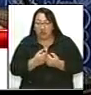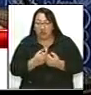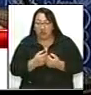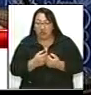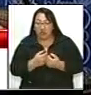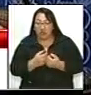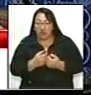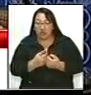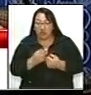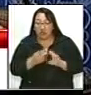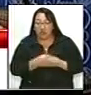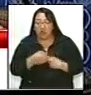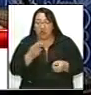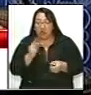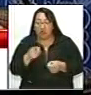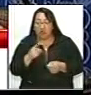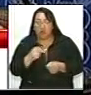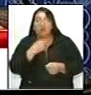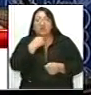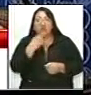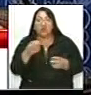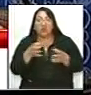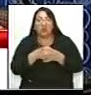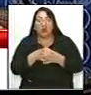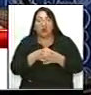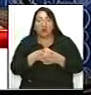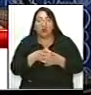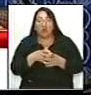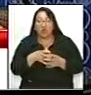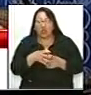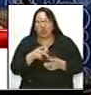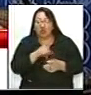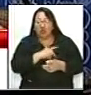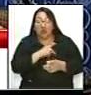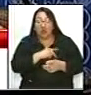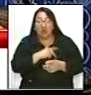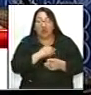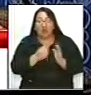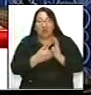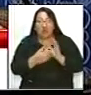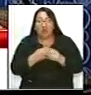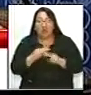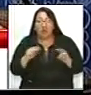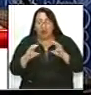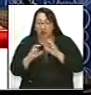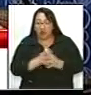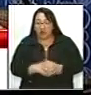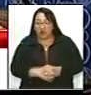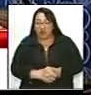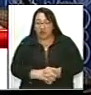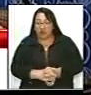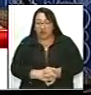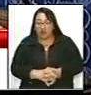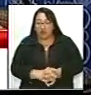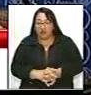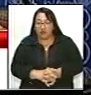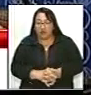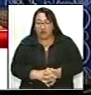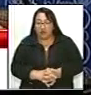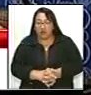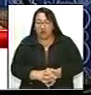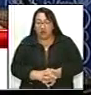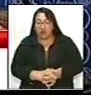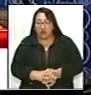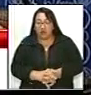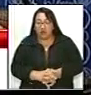se acaba de retirar, era vocero de Fuerza Popular y presentó ante los medios de comunicación. La gravedad de